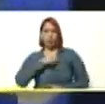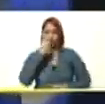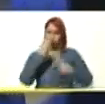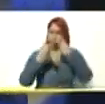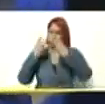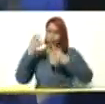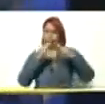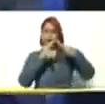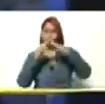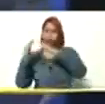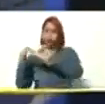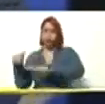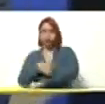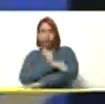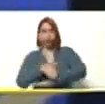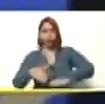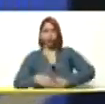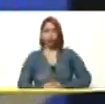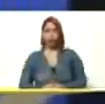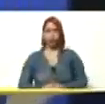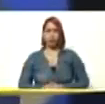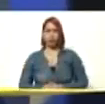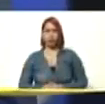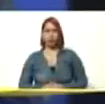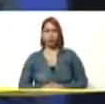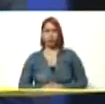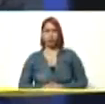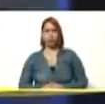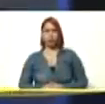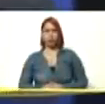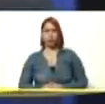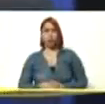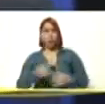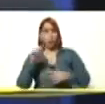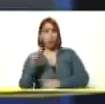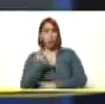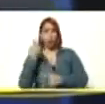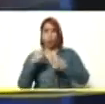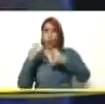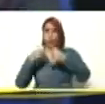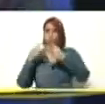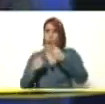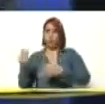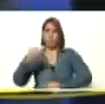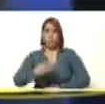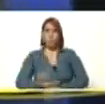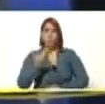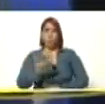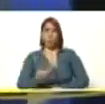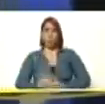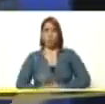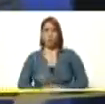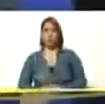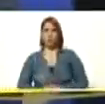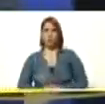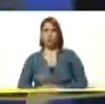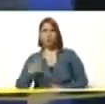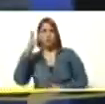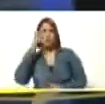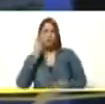casa, calle por calle. ¿Y qué fue una de las cosas más importantes ese que